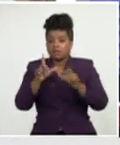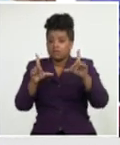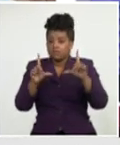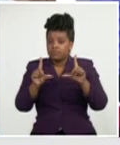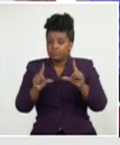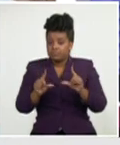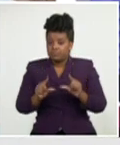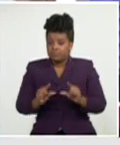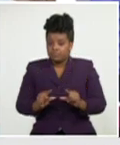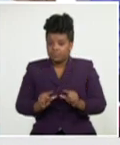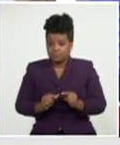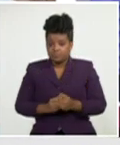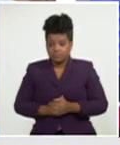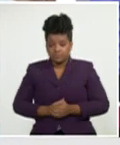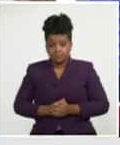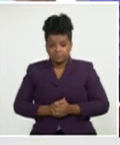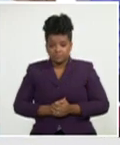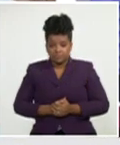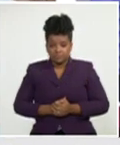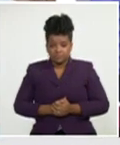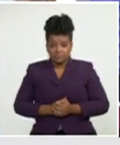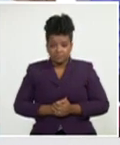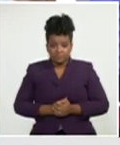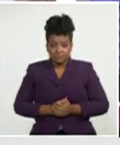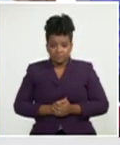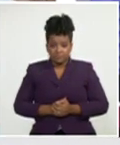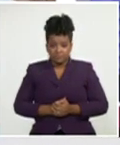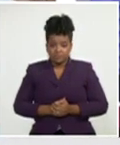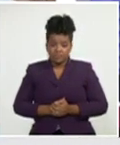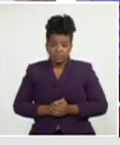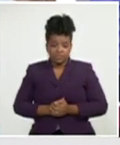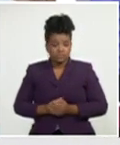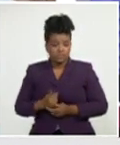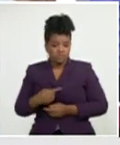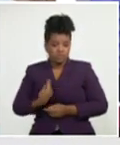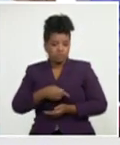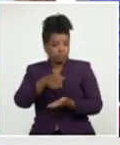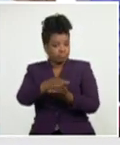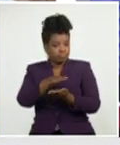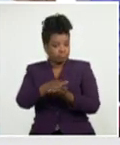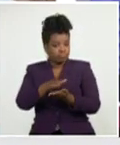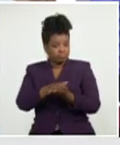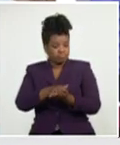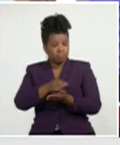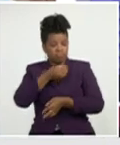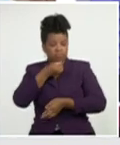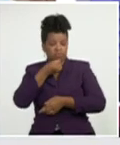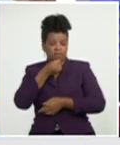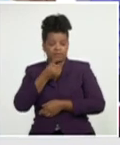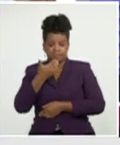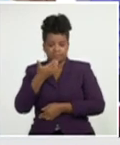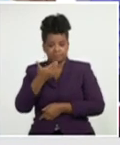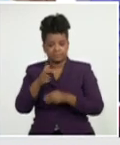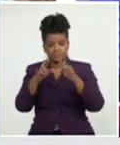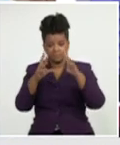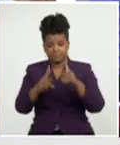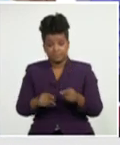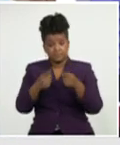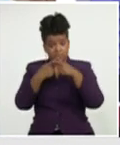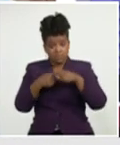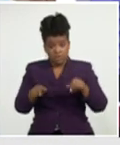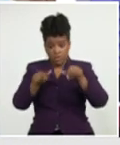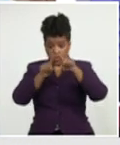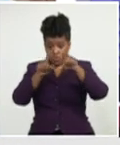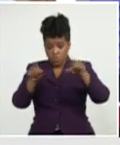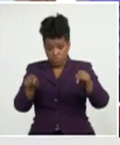cepa naïf o la cepa virgen, pero se conserva en alguna medida el reconocimiento. Y de todas maneras el país tiene una estrategia, los centros que estamos